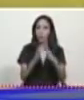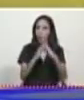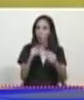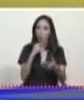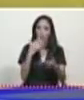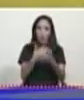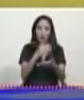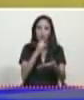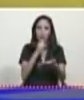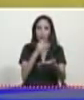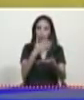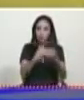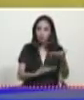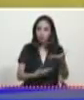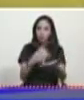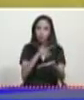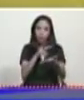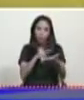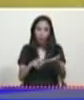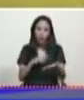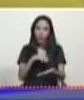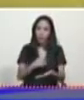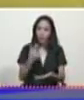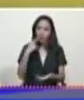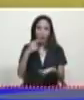que se tenga acceso, ¿sí?,